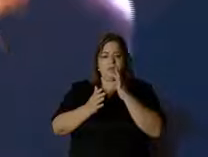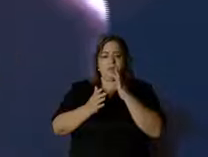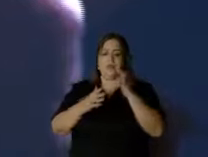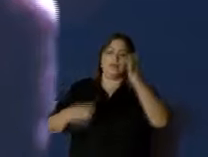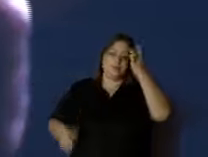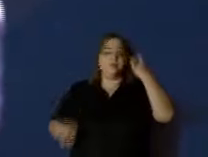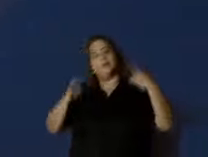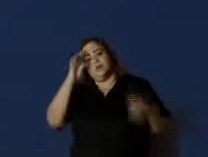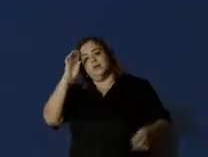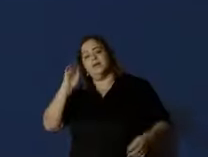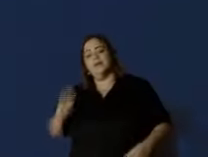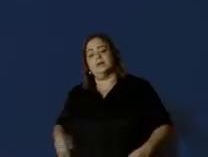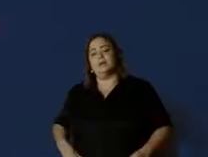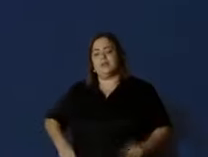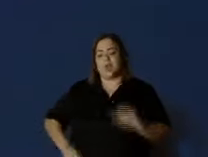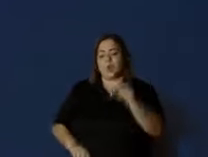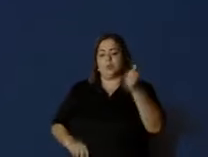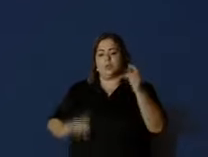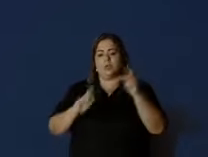oigo.